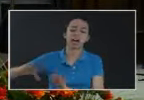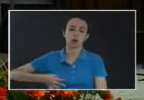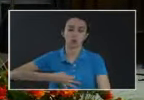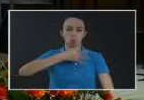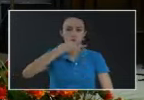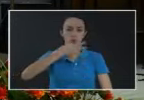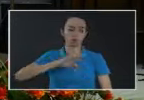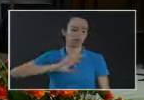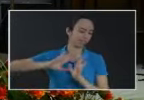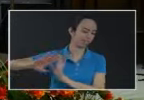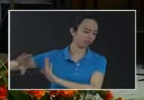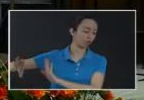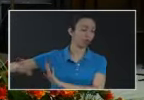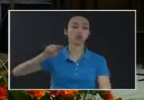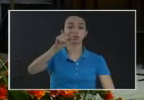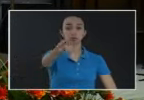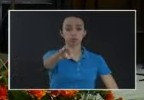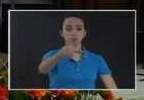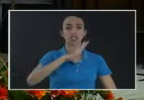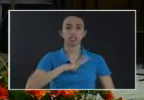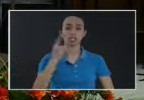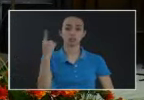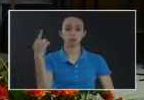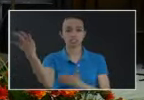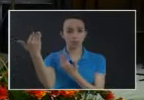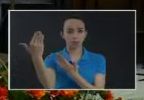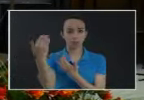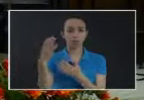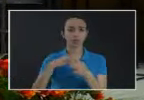Tienes un llamamiento de parte de Dios.